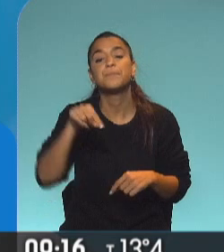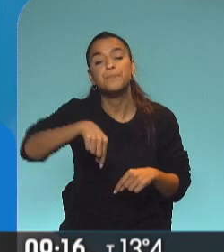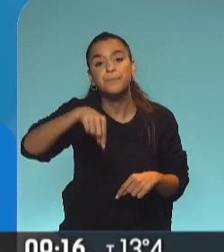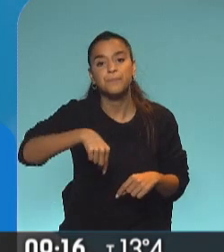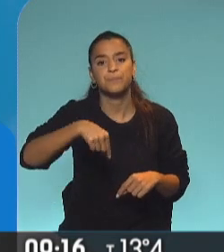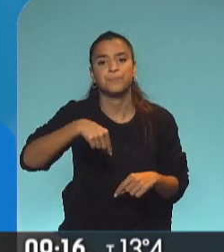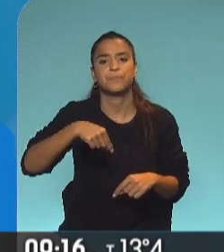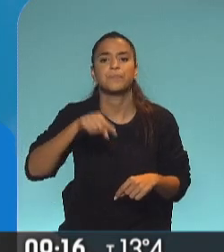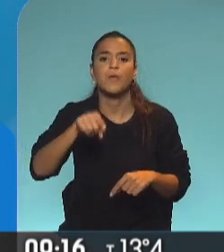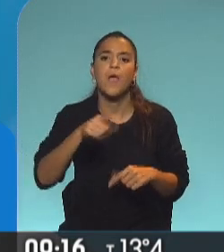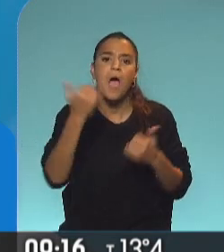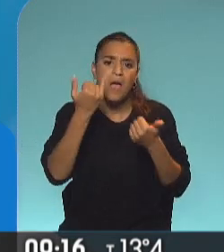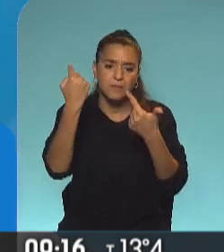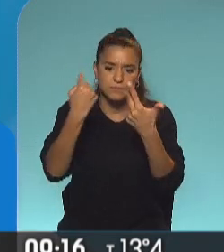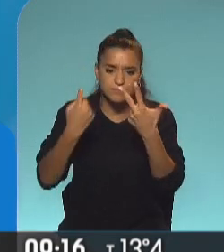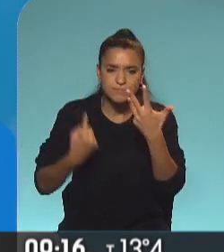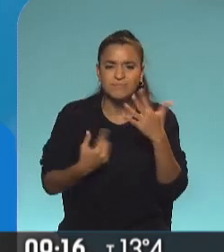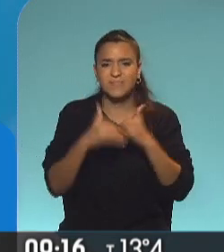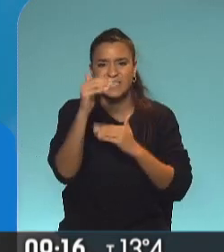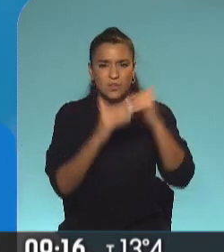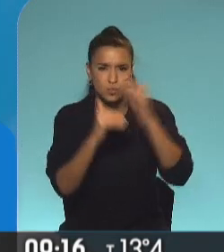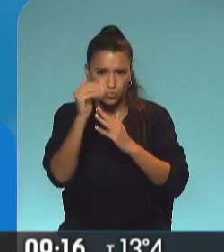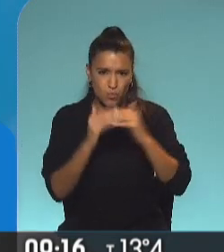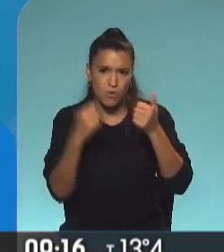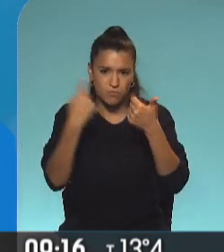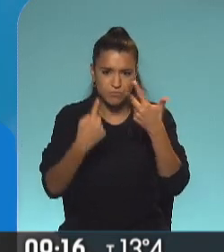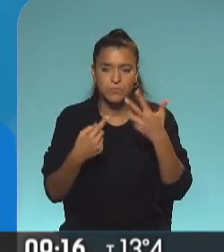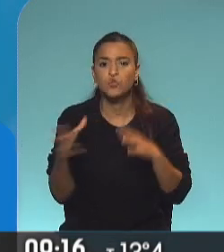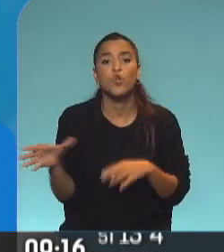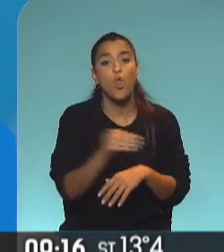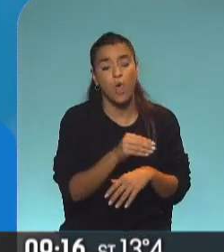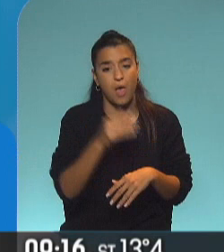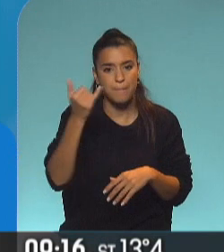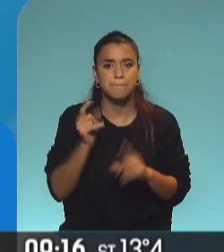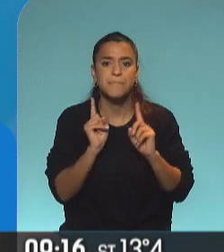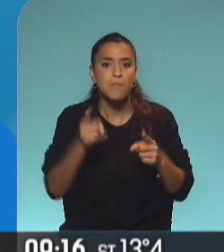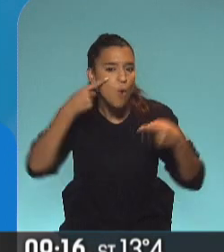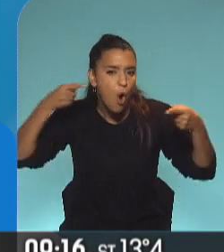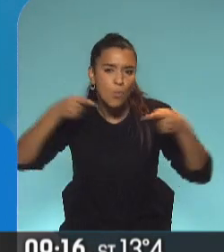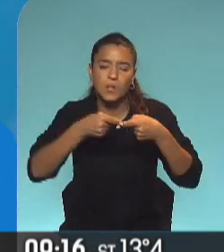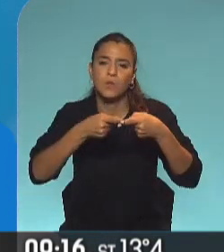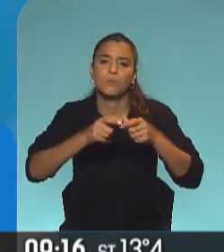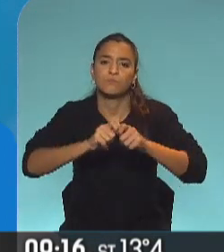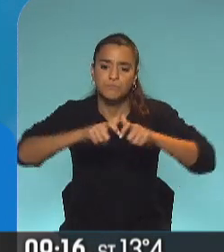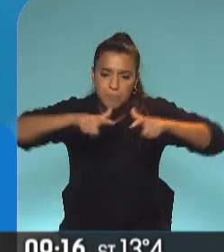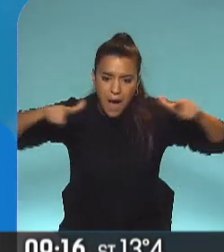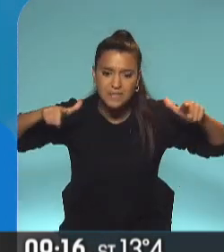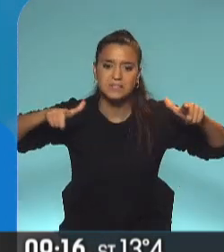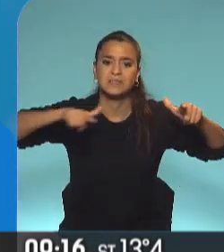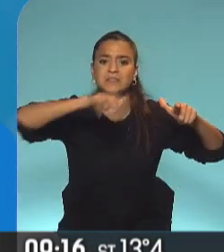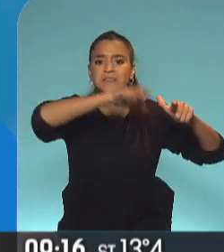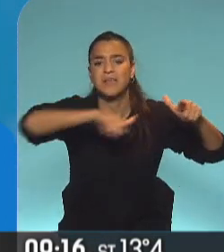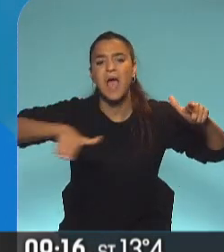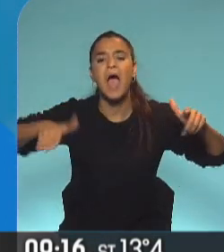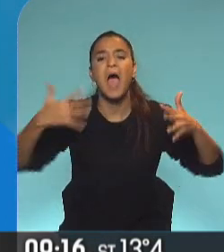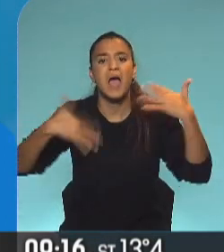por diversas intervenciones de infraestructura que todas tienen el mismo objetivo: incrementar la capacidad de